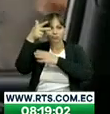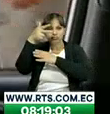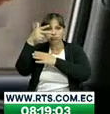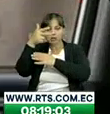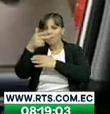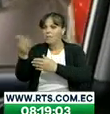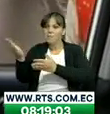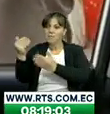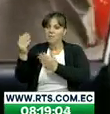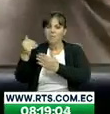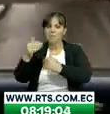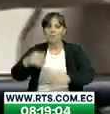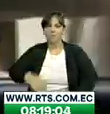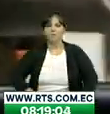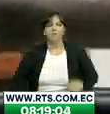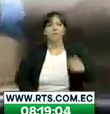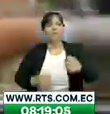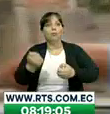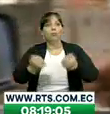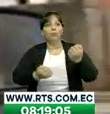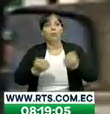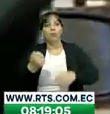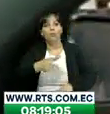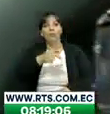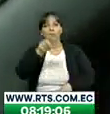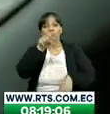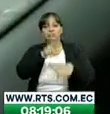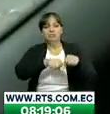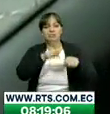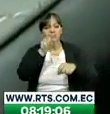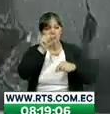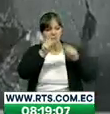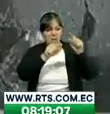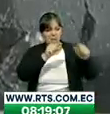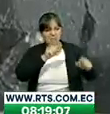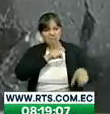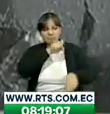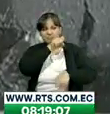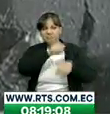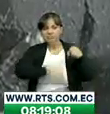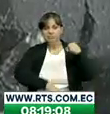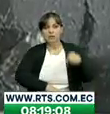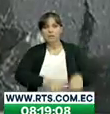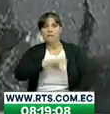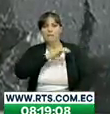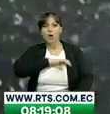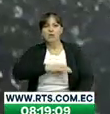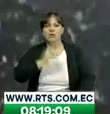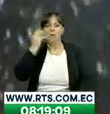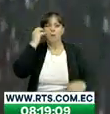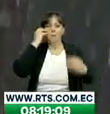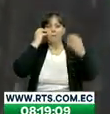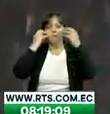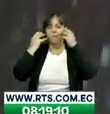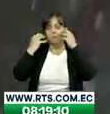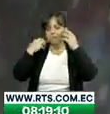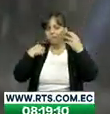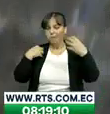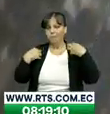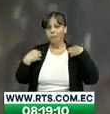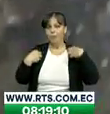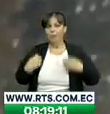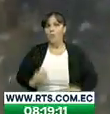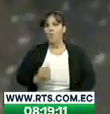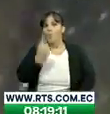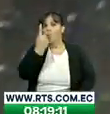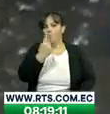así quedó el vehículo de la policía nacional acantonada en balzar varios uniformados resultaron golpeados pero uno